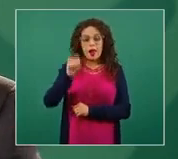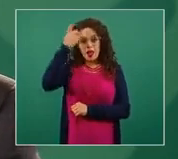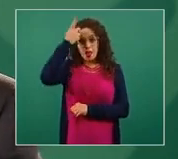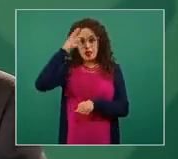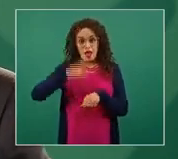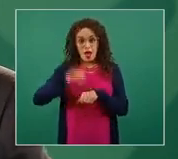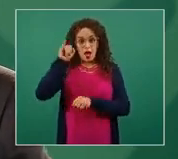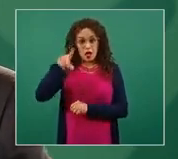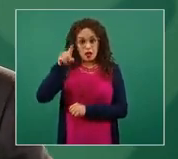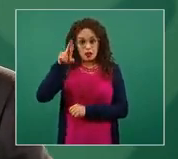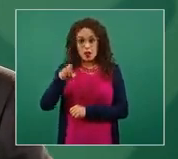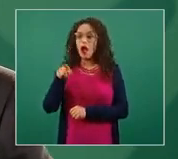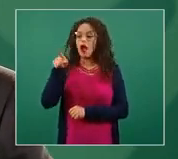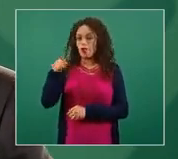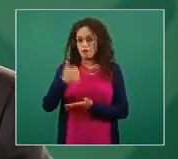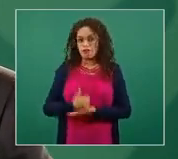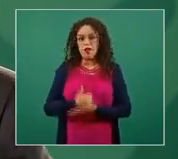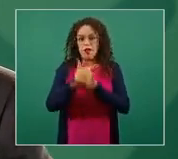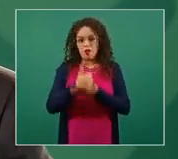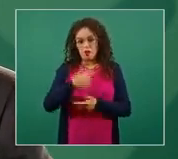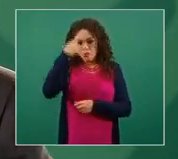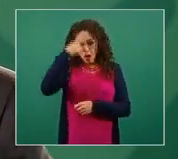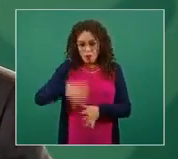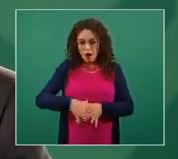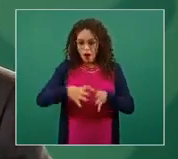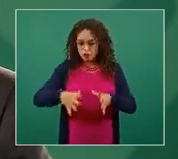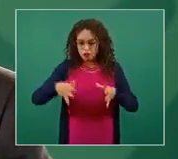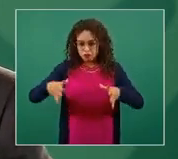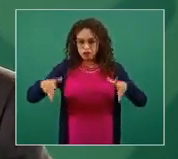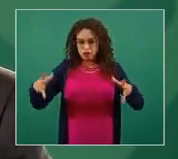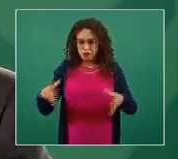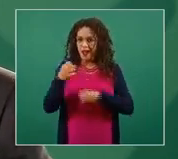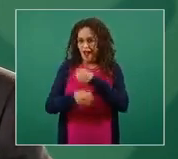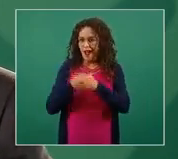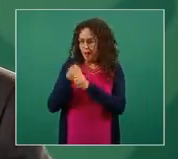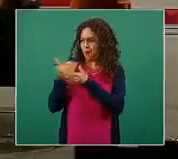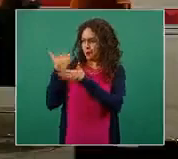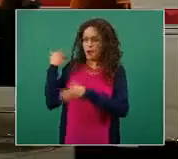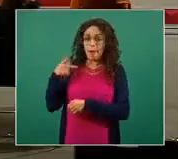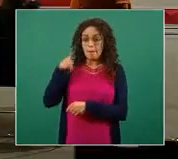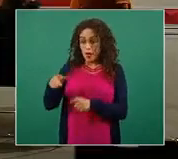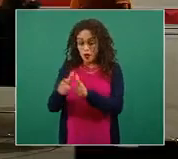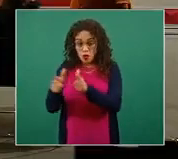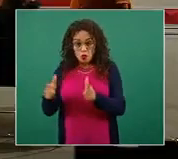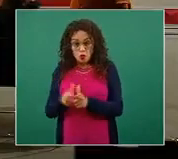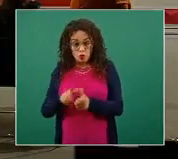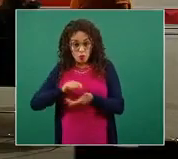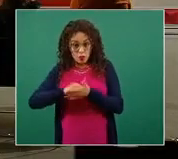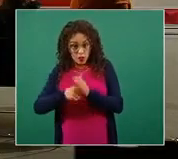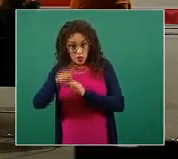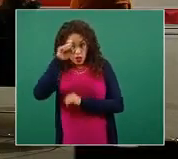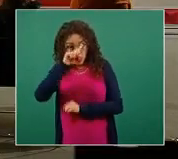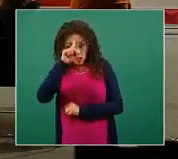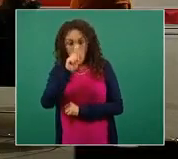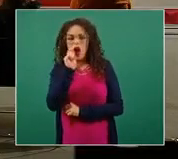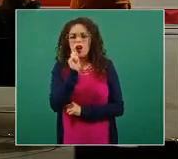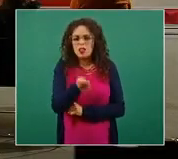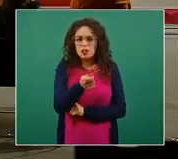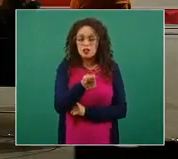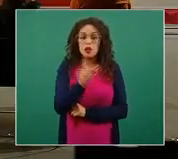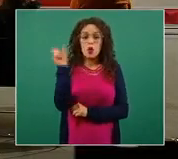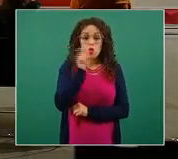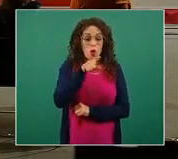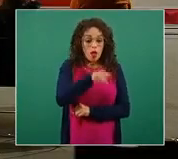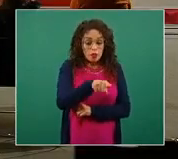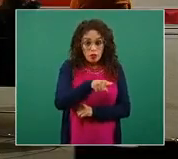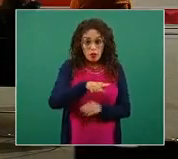a su expansión hace algunos años, pero la recomendación que hace el Grupo Técnico Asesor, en la medida en que estas variantes